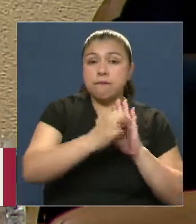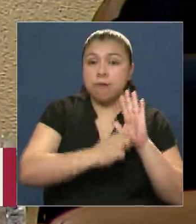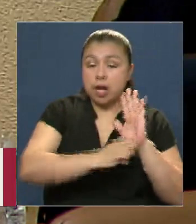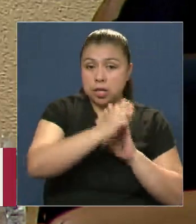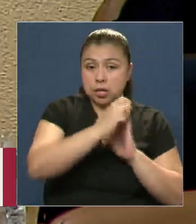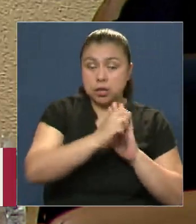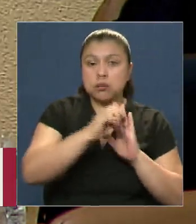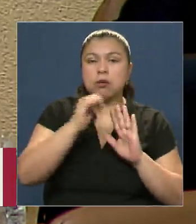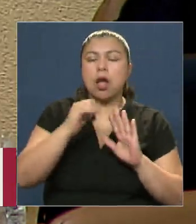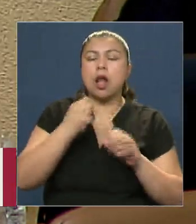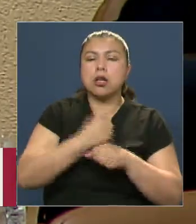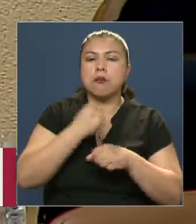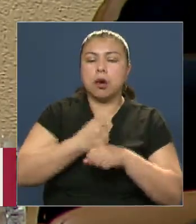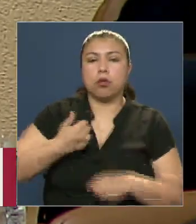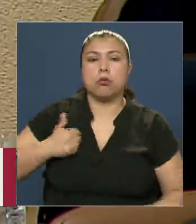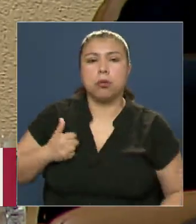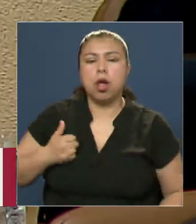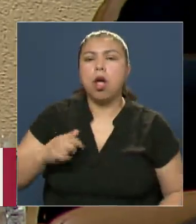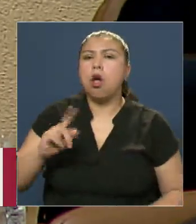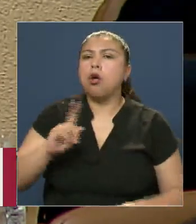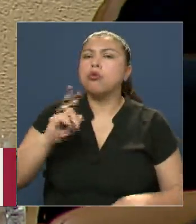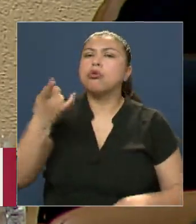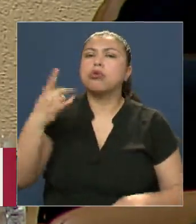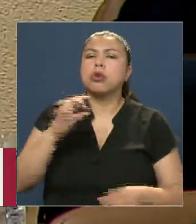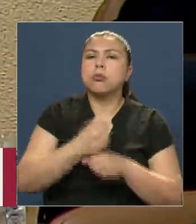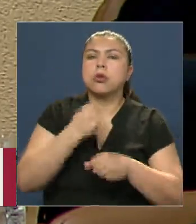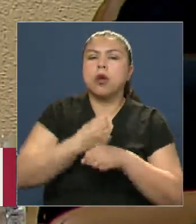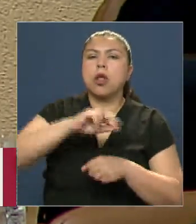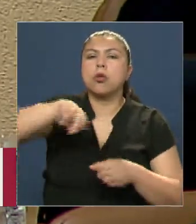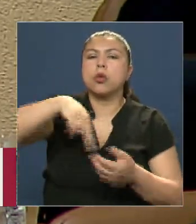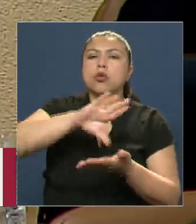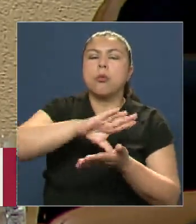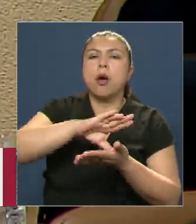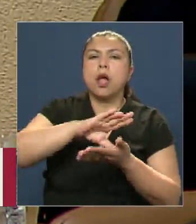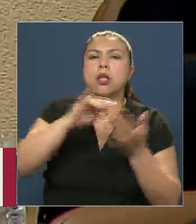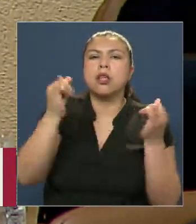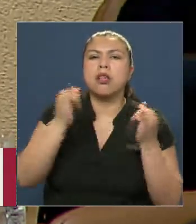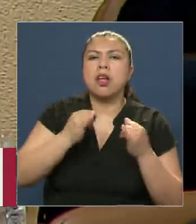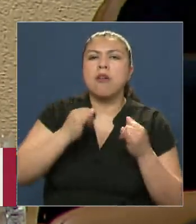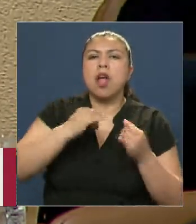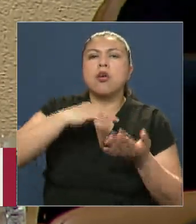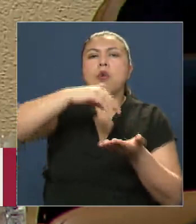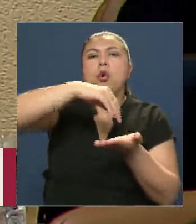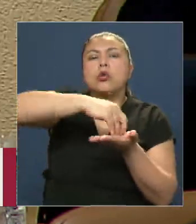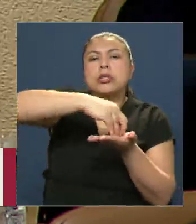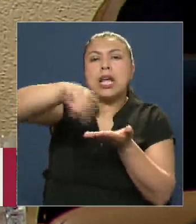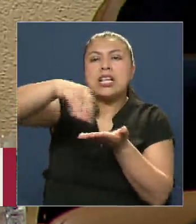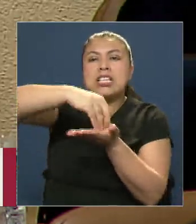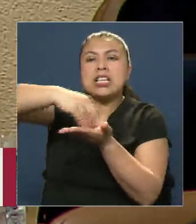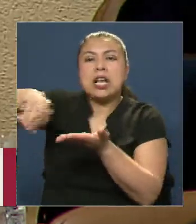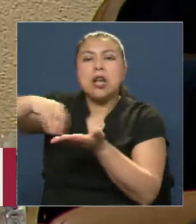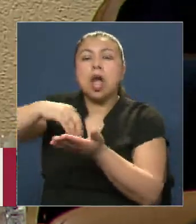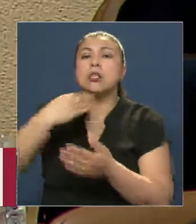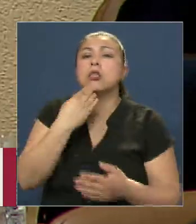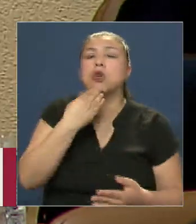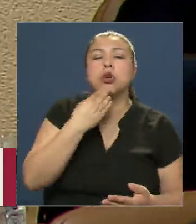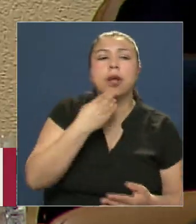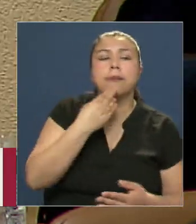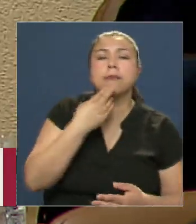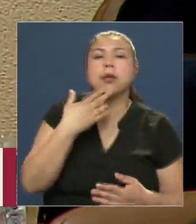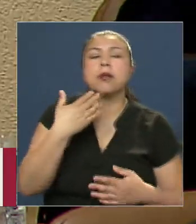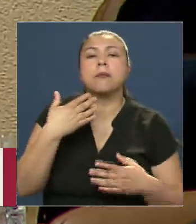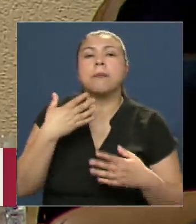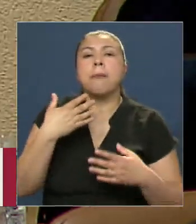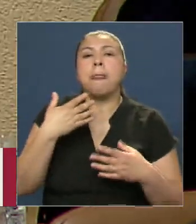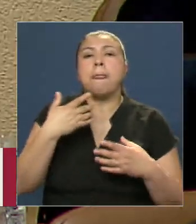PDI, la Policía de Investigaciones, no solo en nuestro país de manera descentralizada, sino que también a nivel de su contacto con